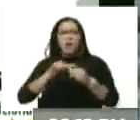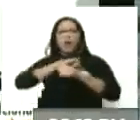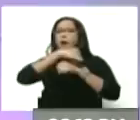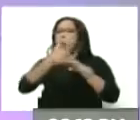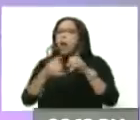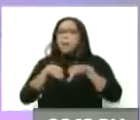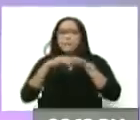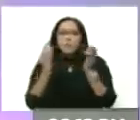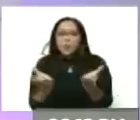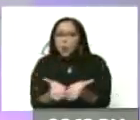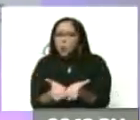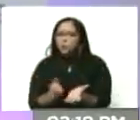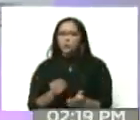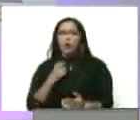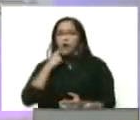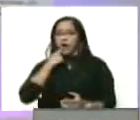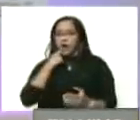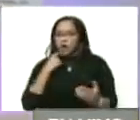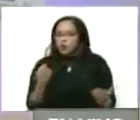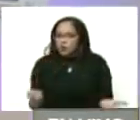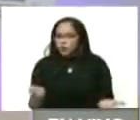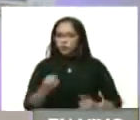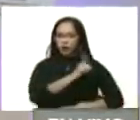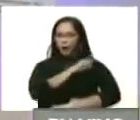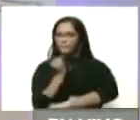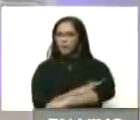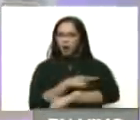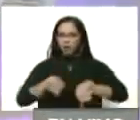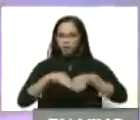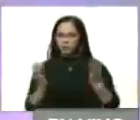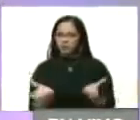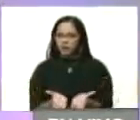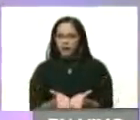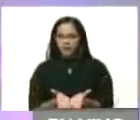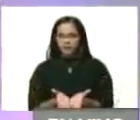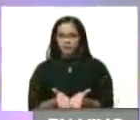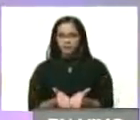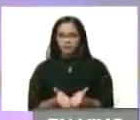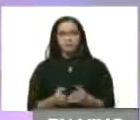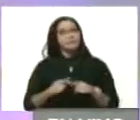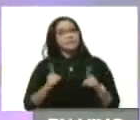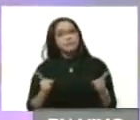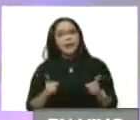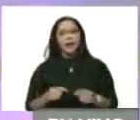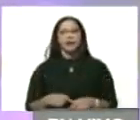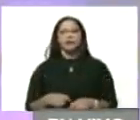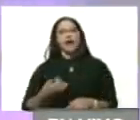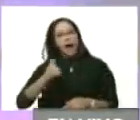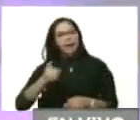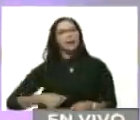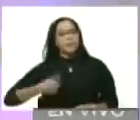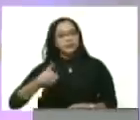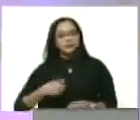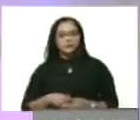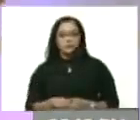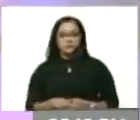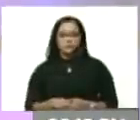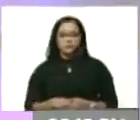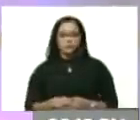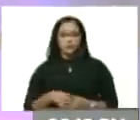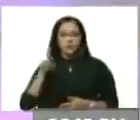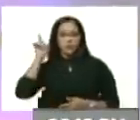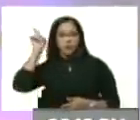Ahí está, incluso a Rusia, gran potencia mundial. Pero aún algo más,